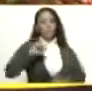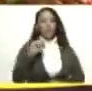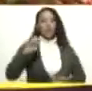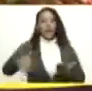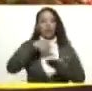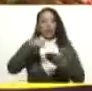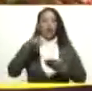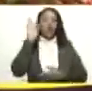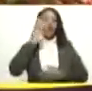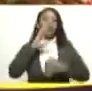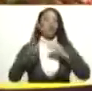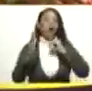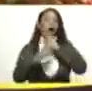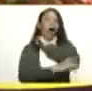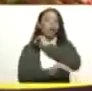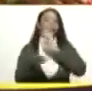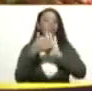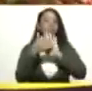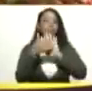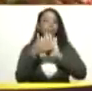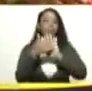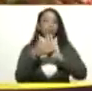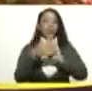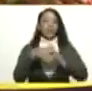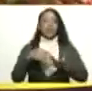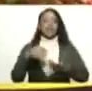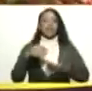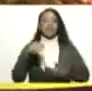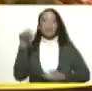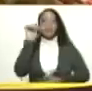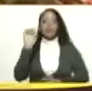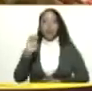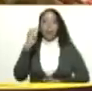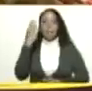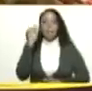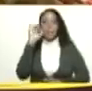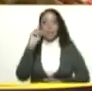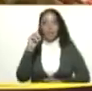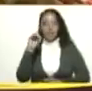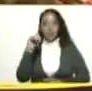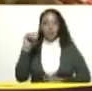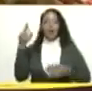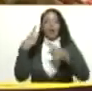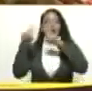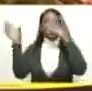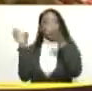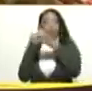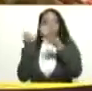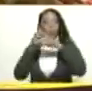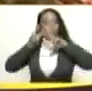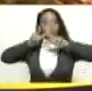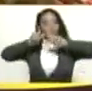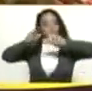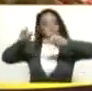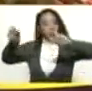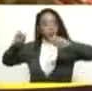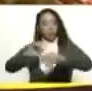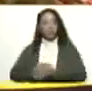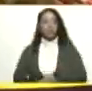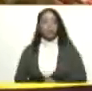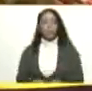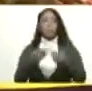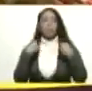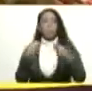Nacional Anticorrupción, con el SEBIN y con los demás cuerpos de investigación